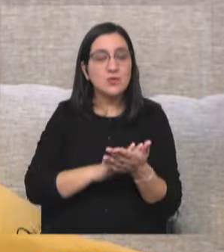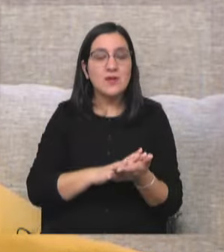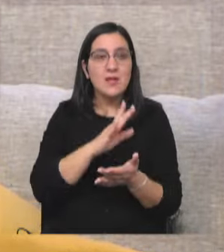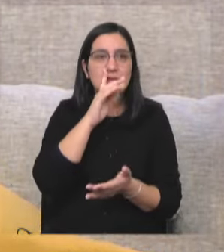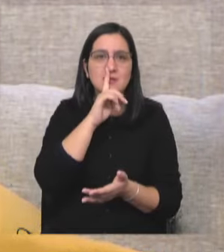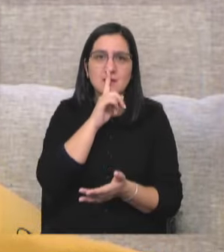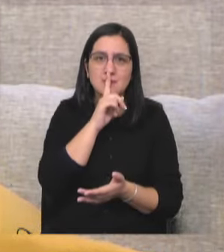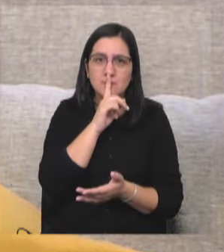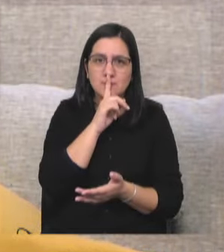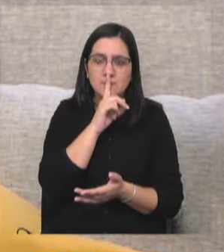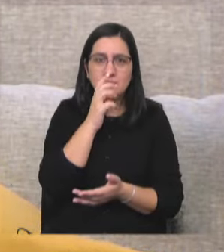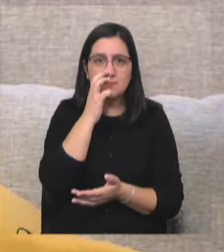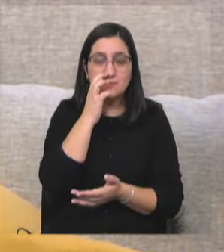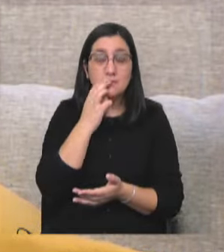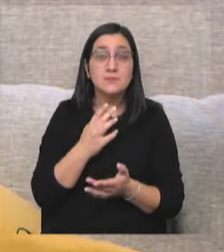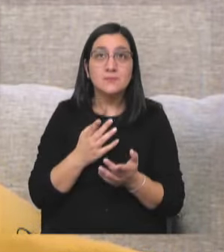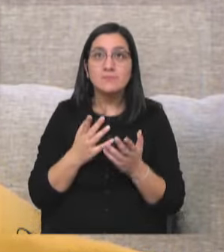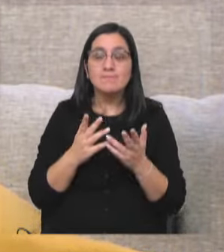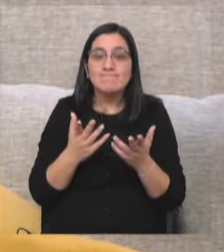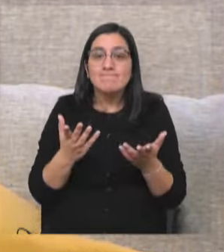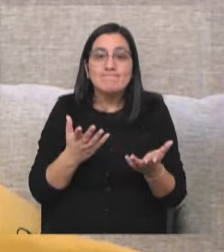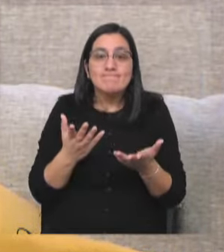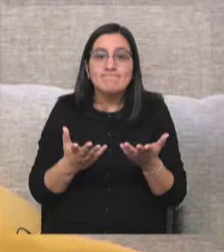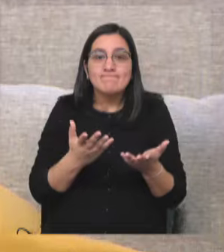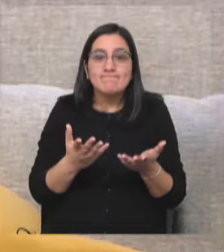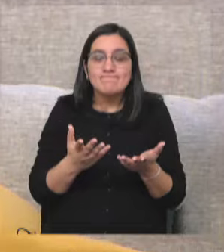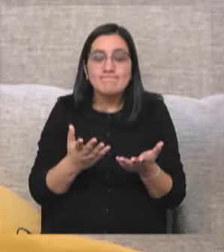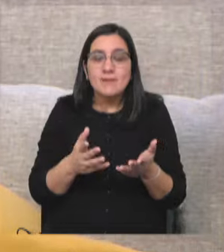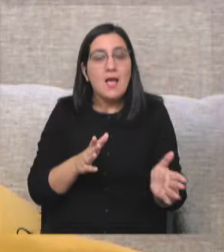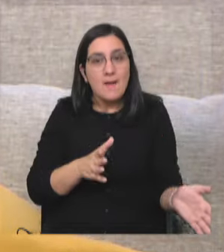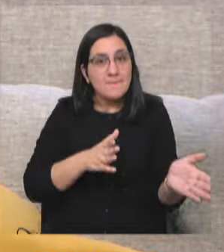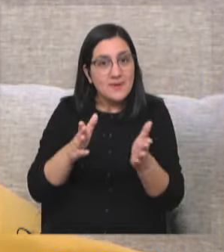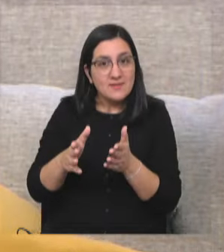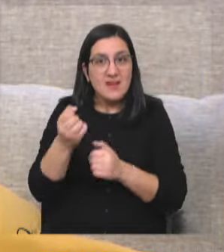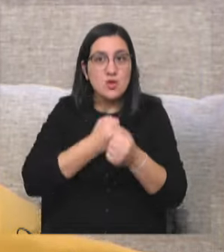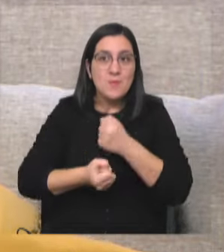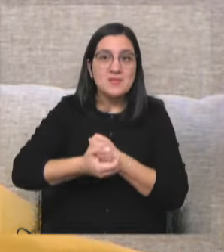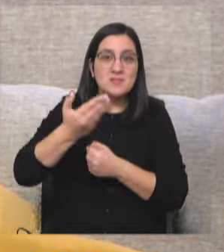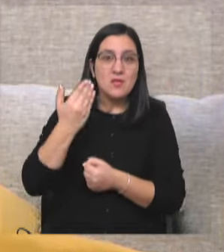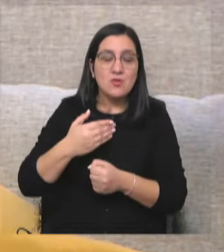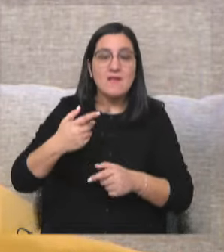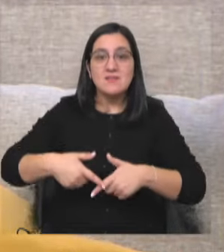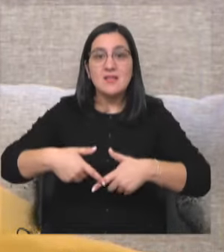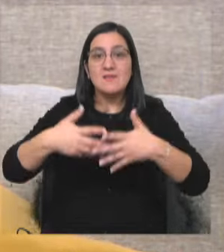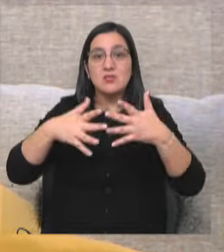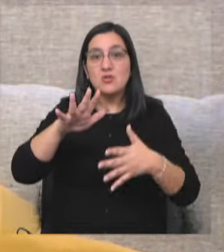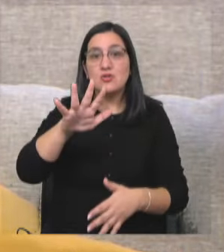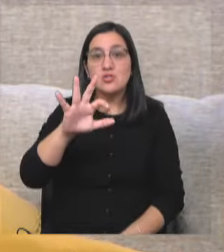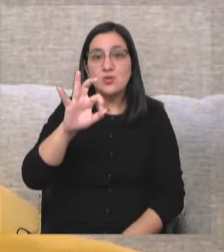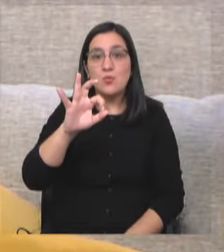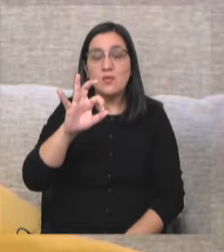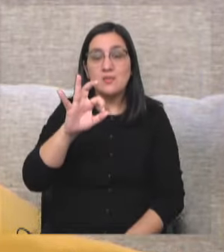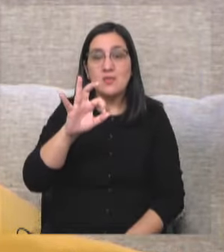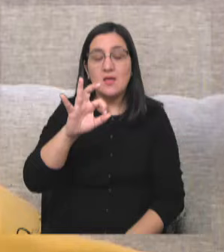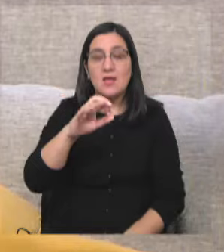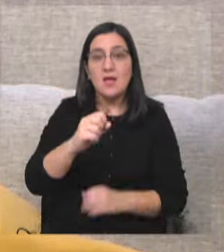silencio que se empieza a dar, más allá del cimbronazo que significó el año pasado la celebración de los 50